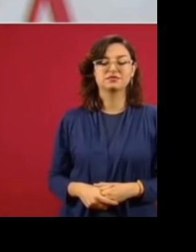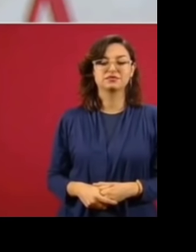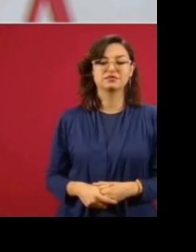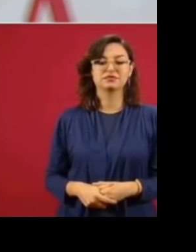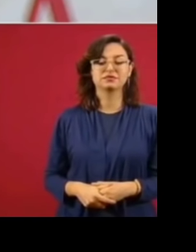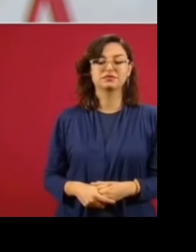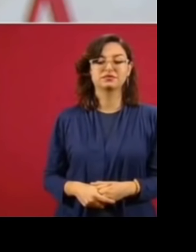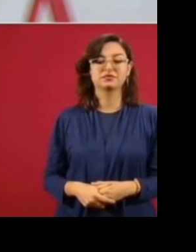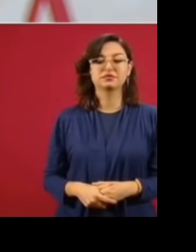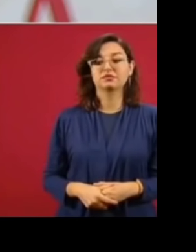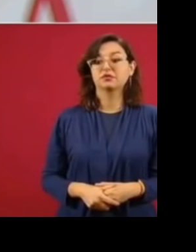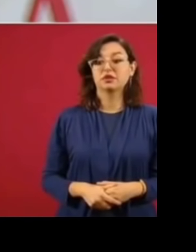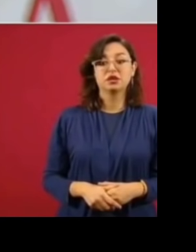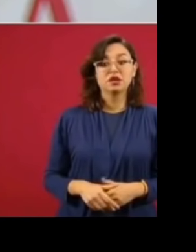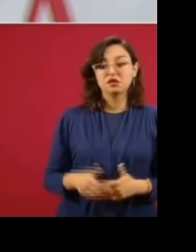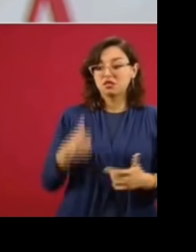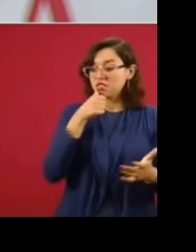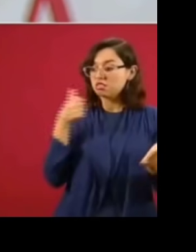Van a la ONU